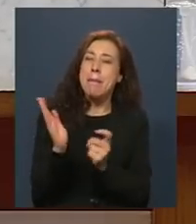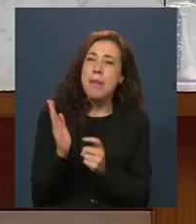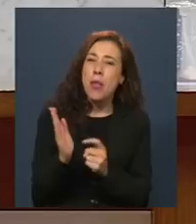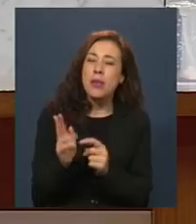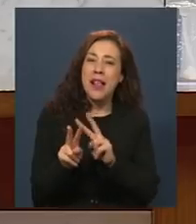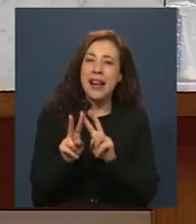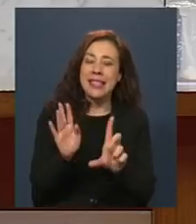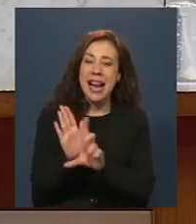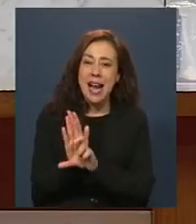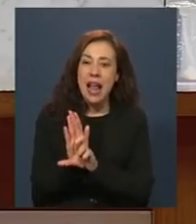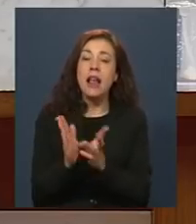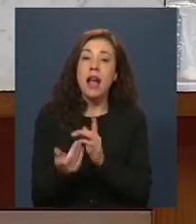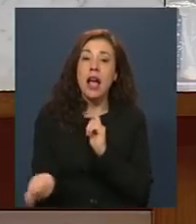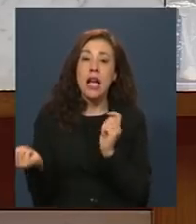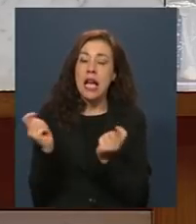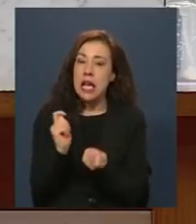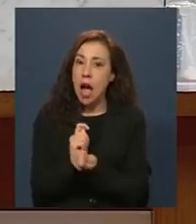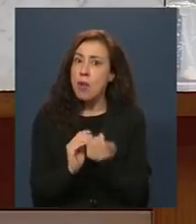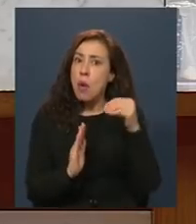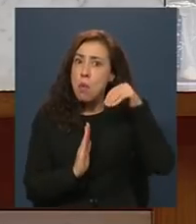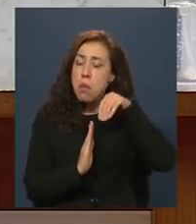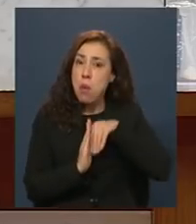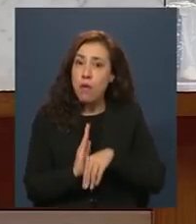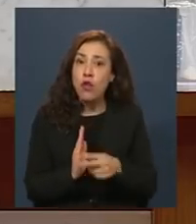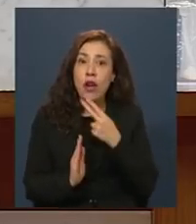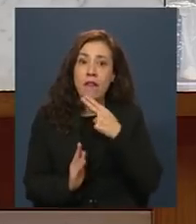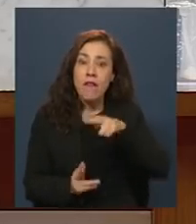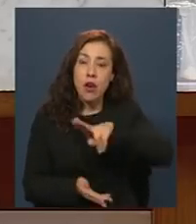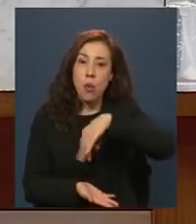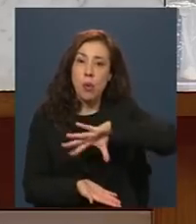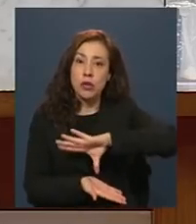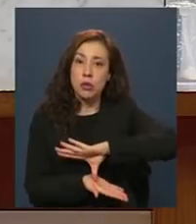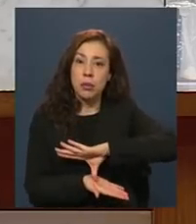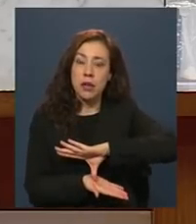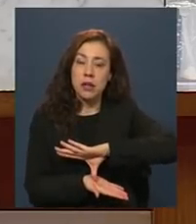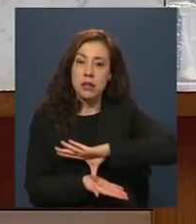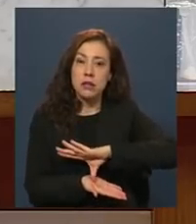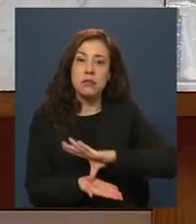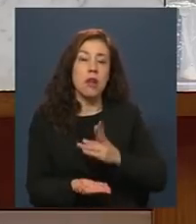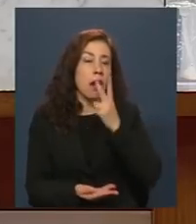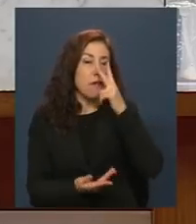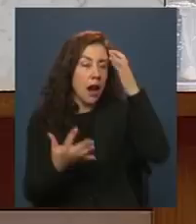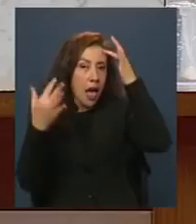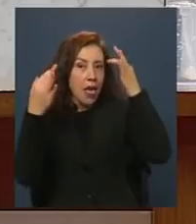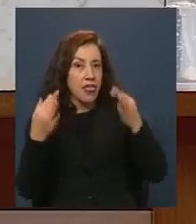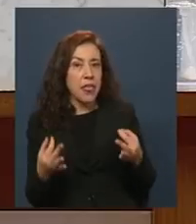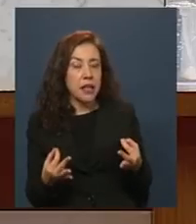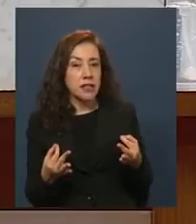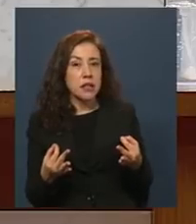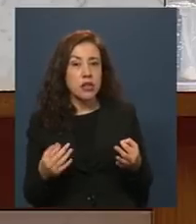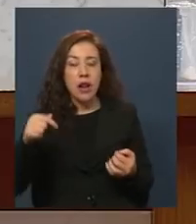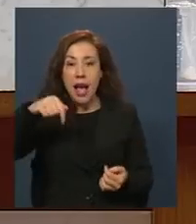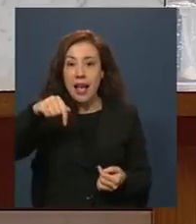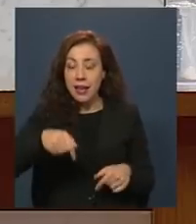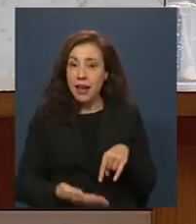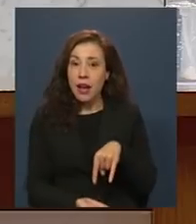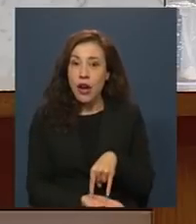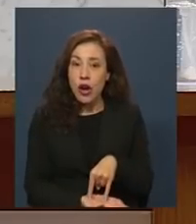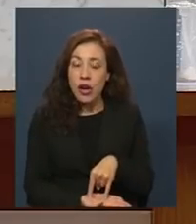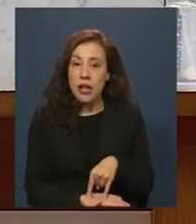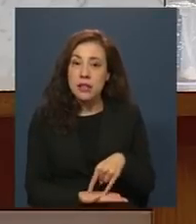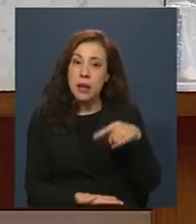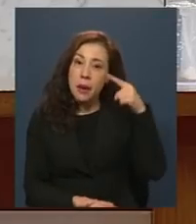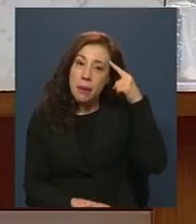legislativa, del cambio profundo que está viviendo nuestro país. Basta mirar las decisiones que han recaído en este Congreso